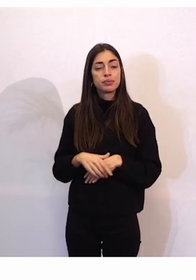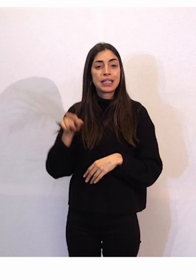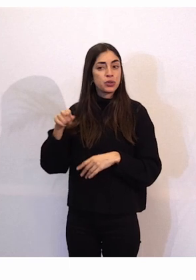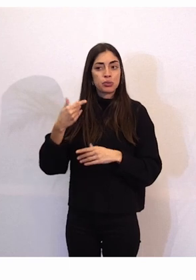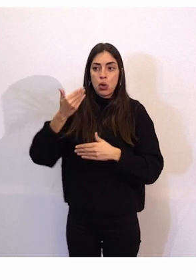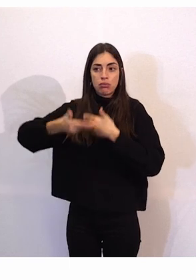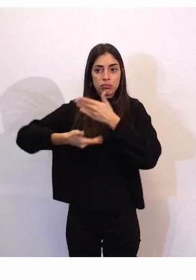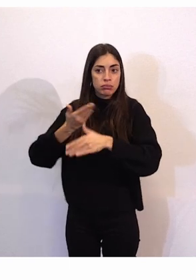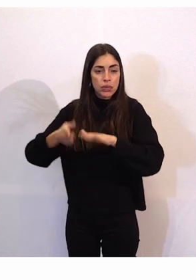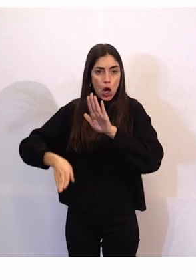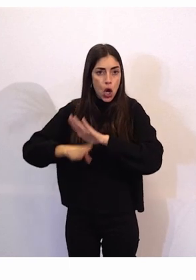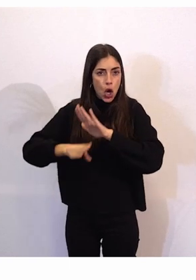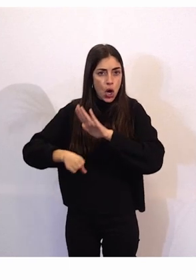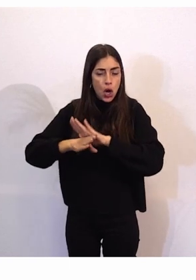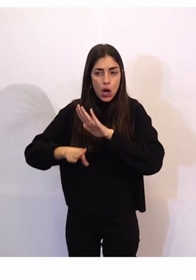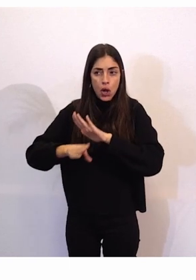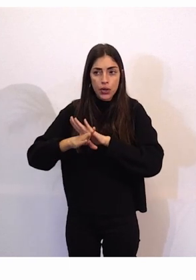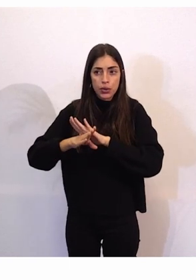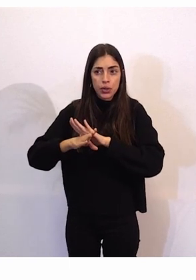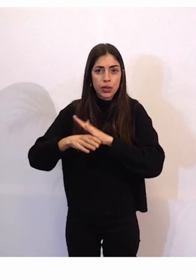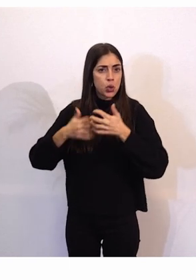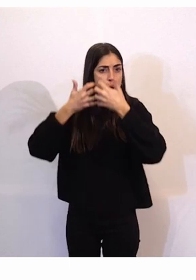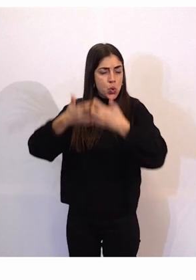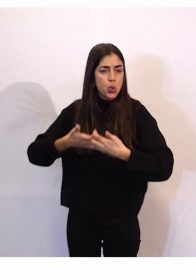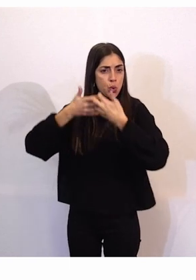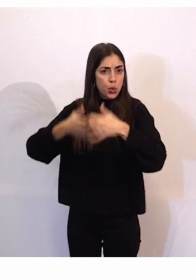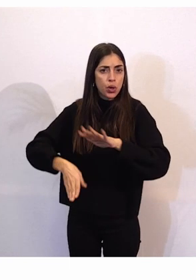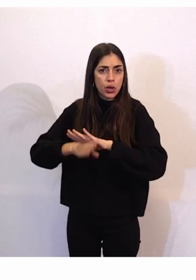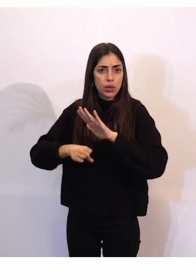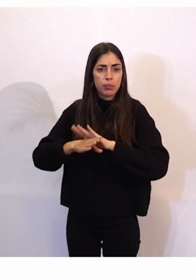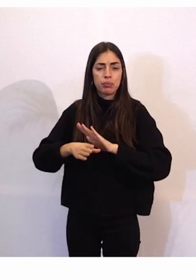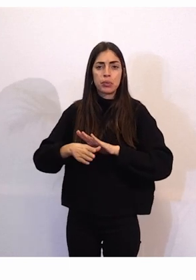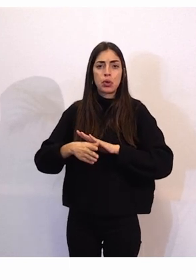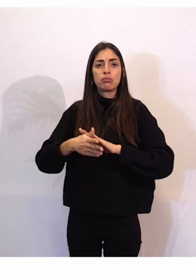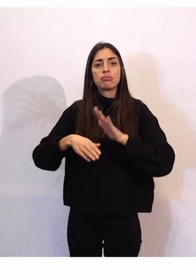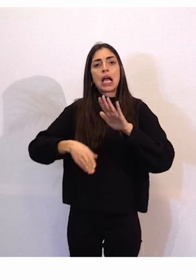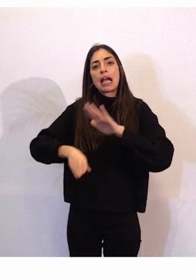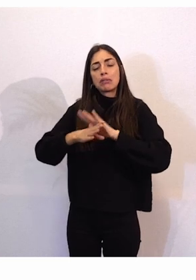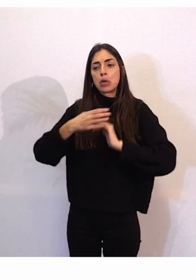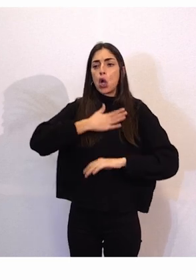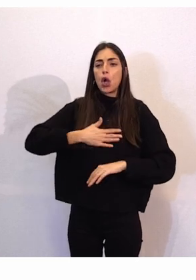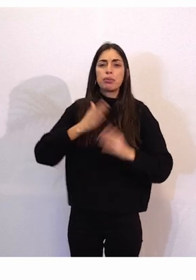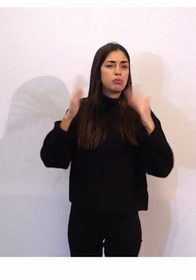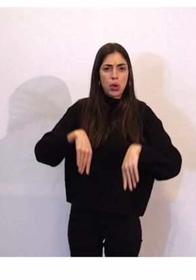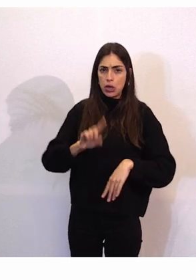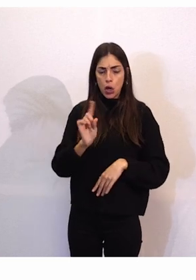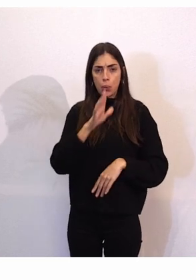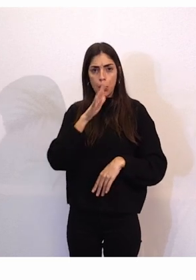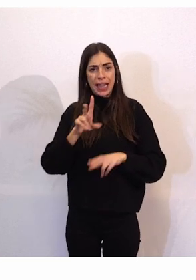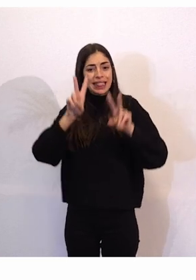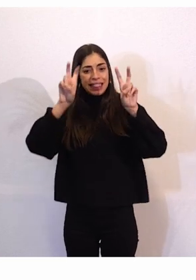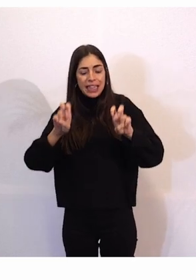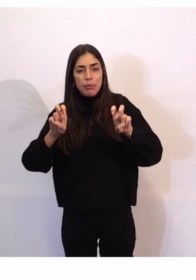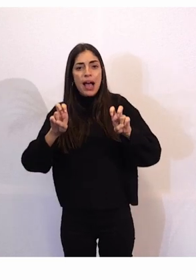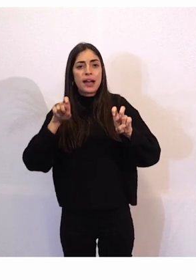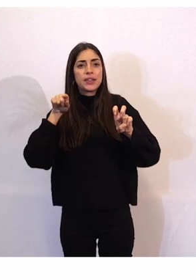continuo, es una continua lucha. Tampoco es una lucha desagradable. A ver, tampoco vamos a poner